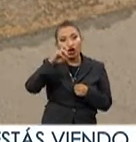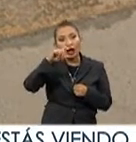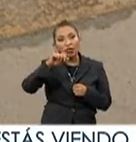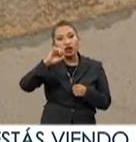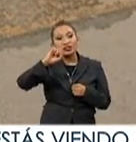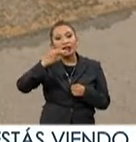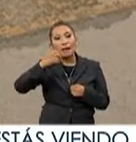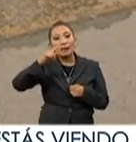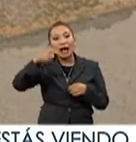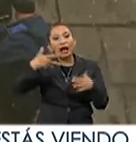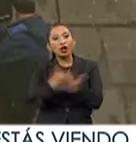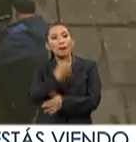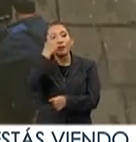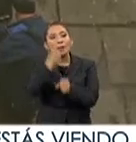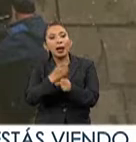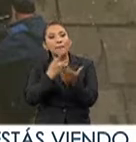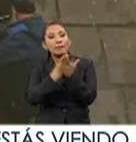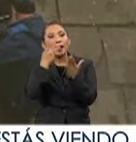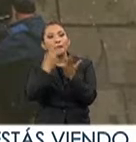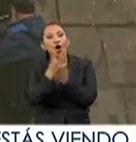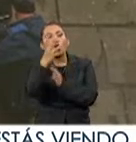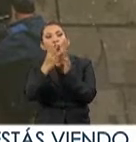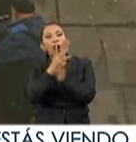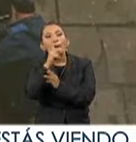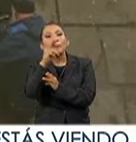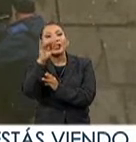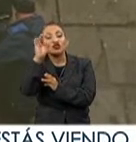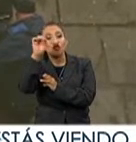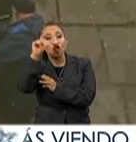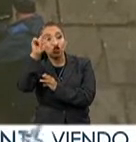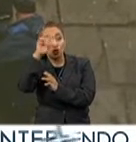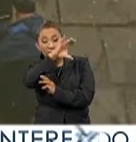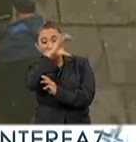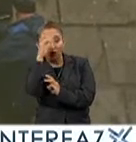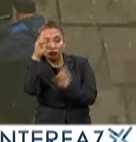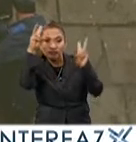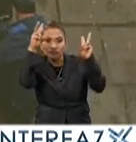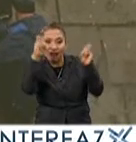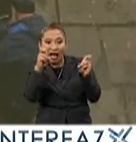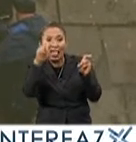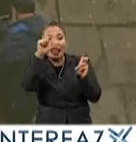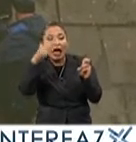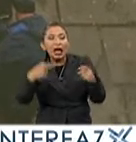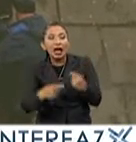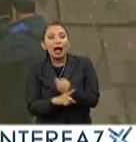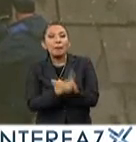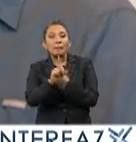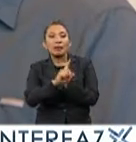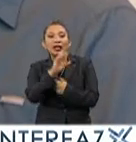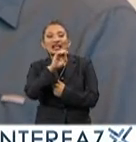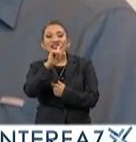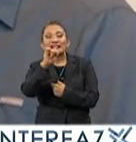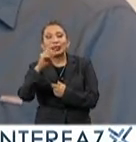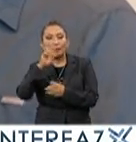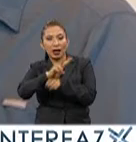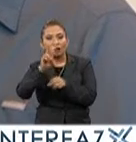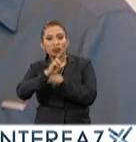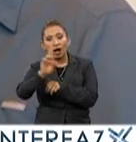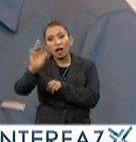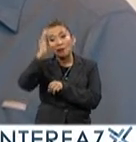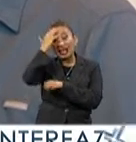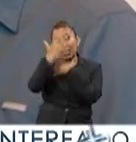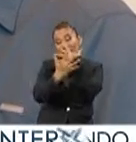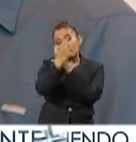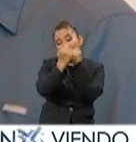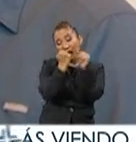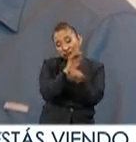Schmidt, quien ganó el primer premio del WordPress Photo con una fotografía titulada La crisis de Venezuela. Reconocimiento al trabajo, son 15